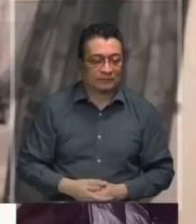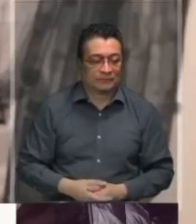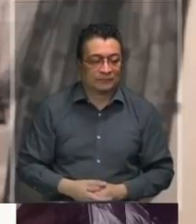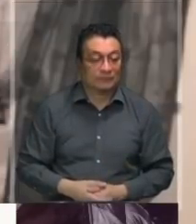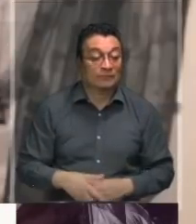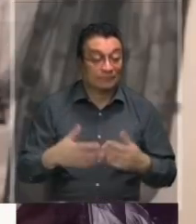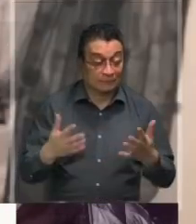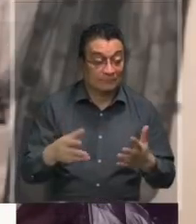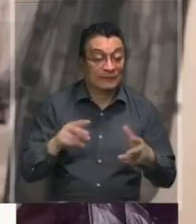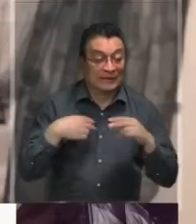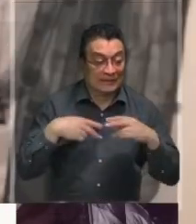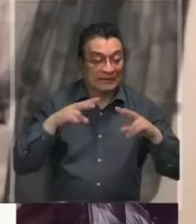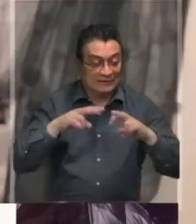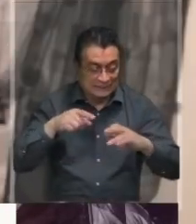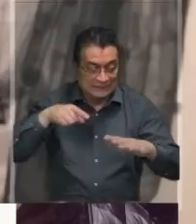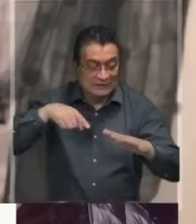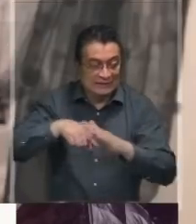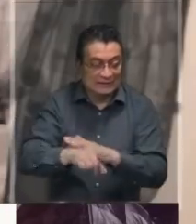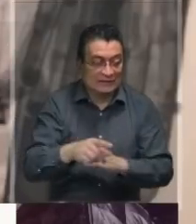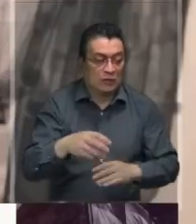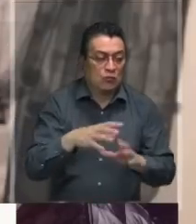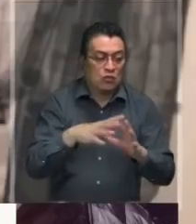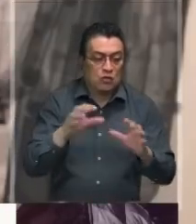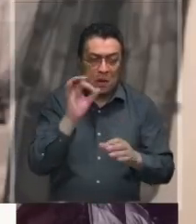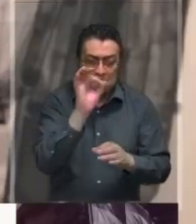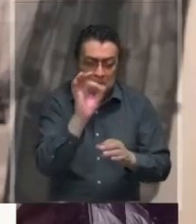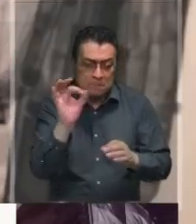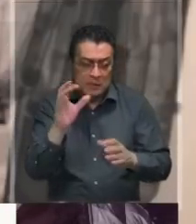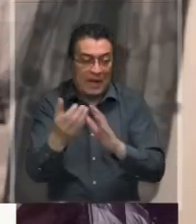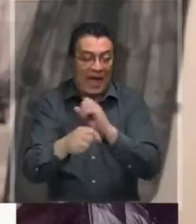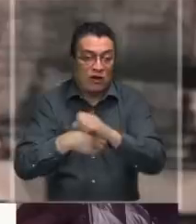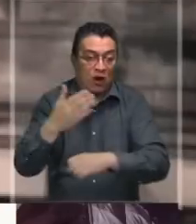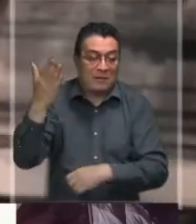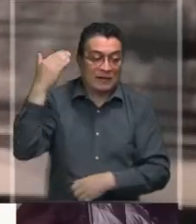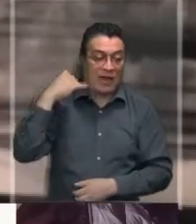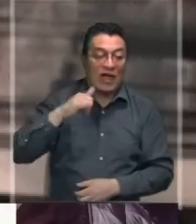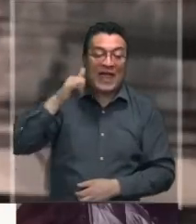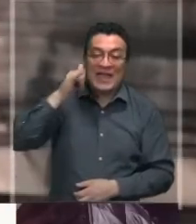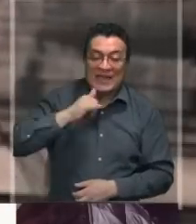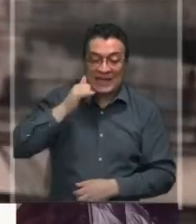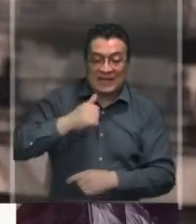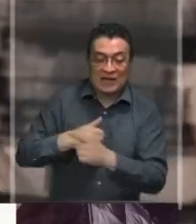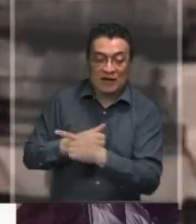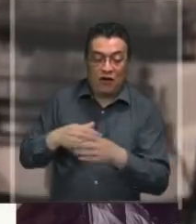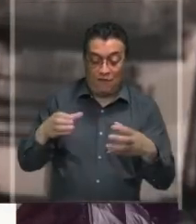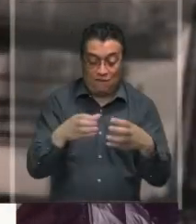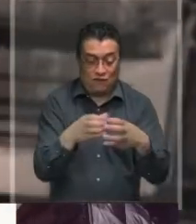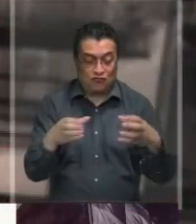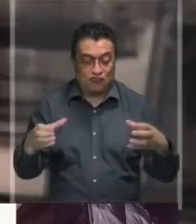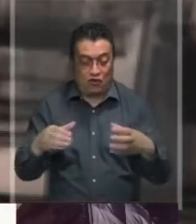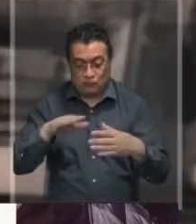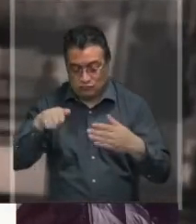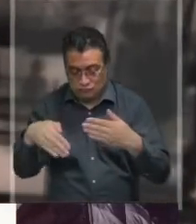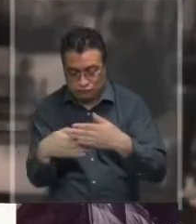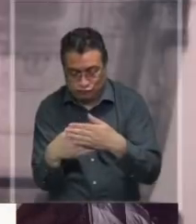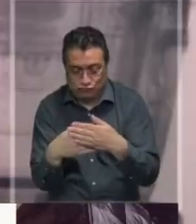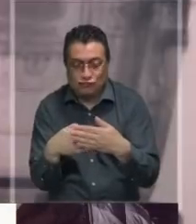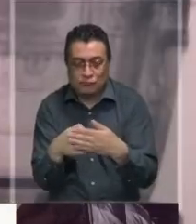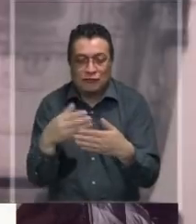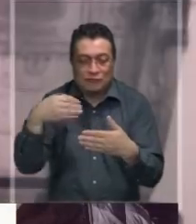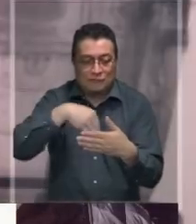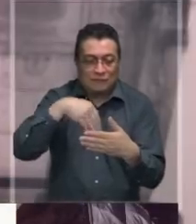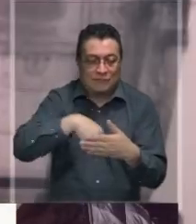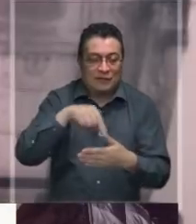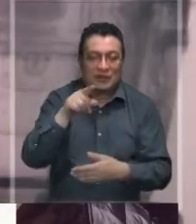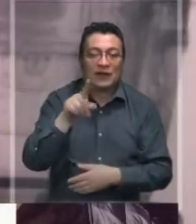Así intentaron ingresar cientos de pastillas el año pasado en Iquique, en furgones con doble fondo destinados a la zona